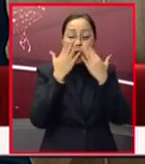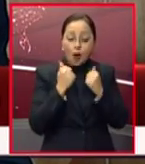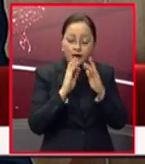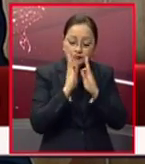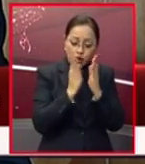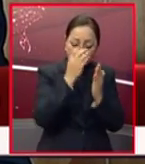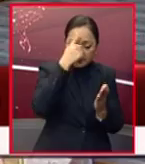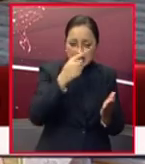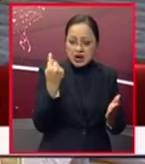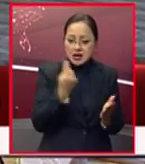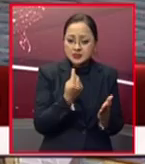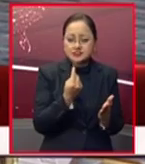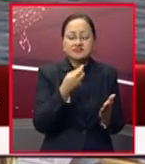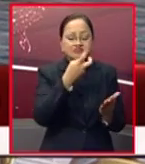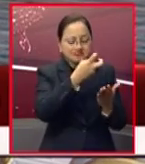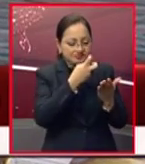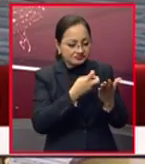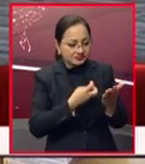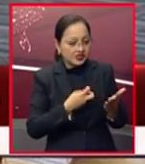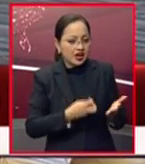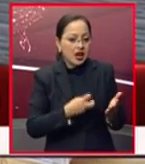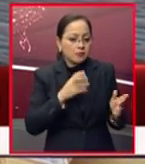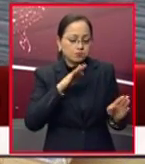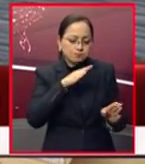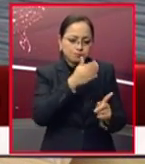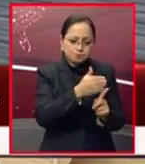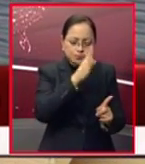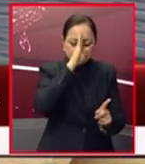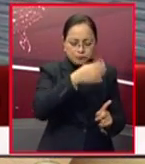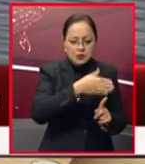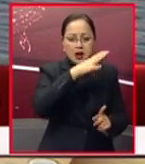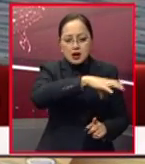instrumentos necesarios para disciplinar a cada uno de los sectores.